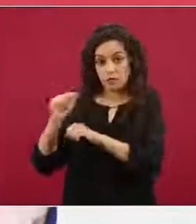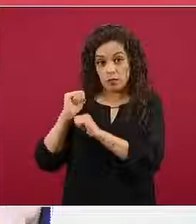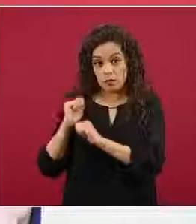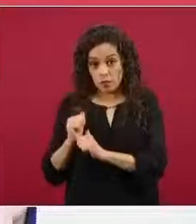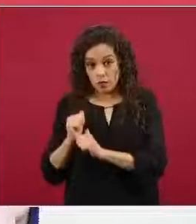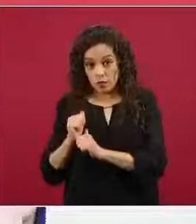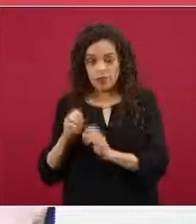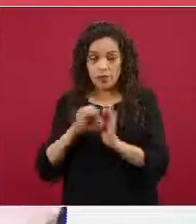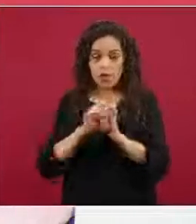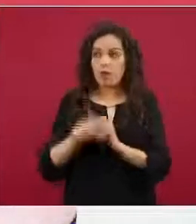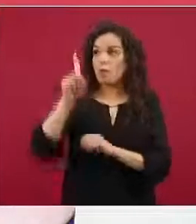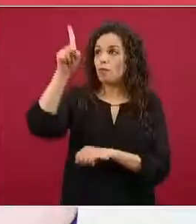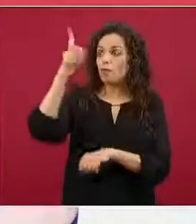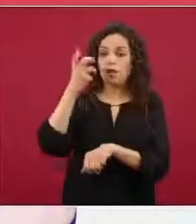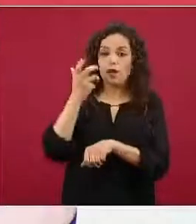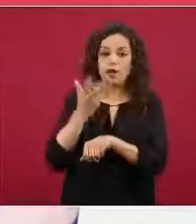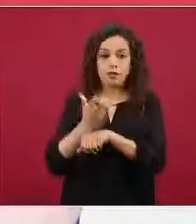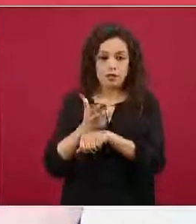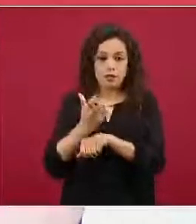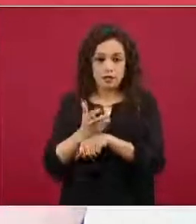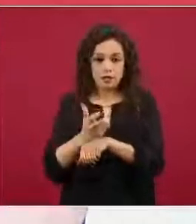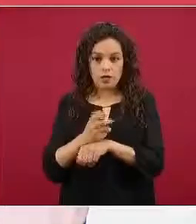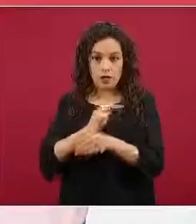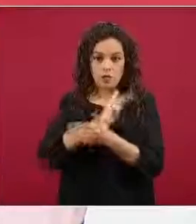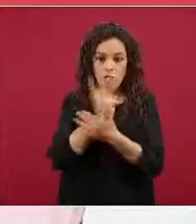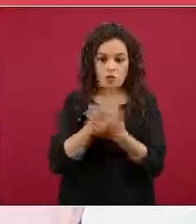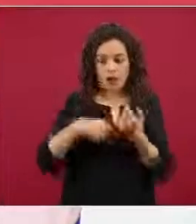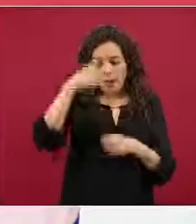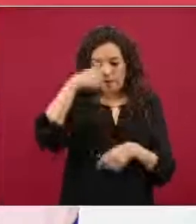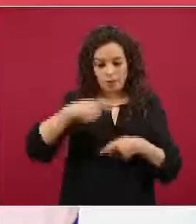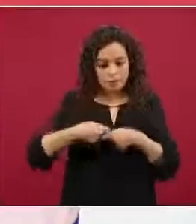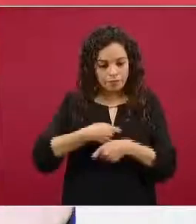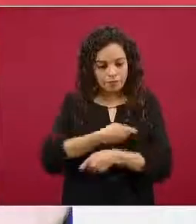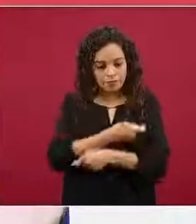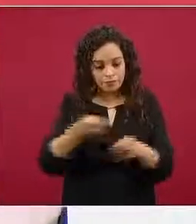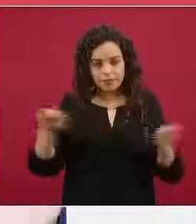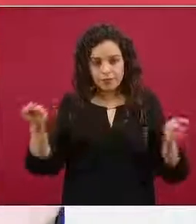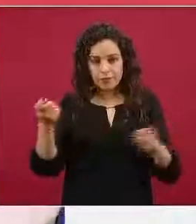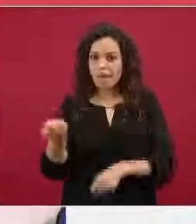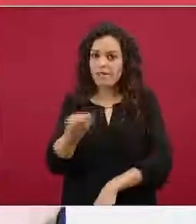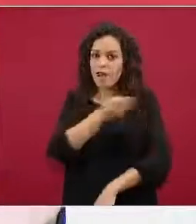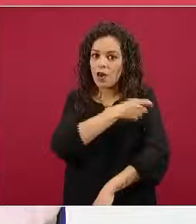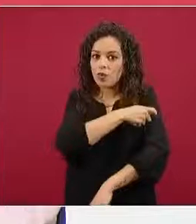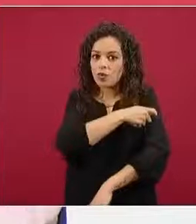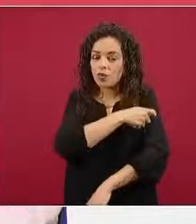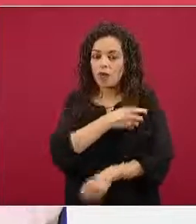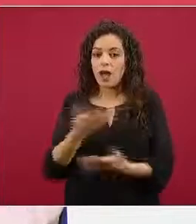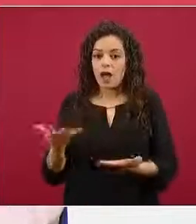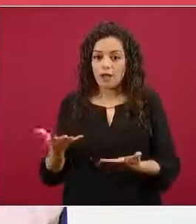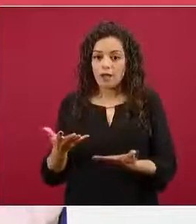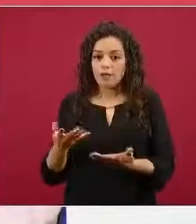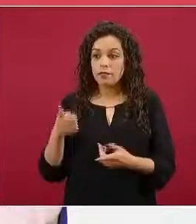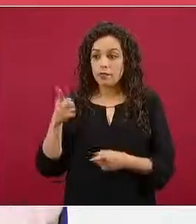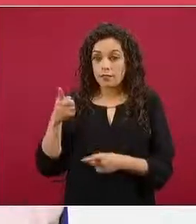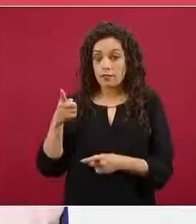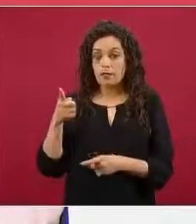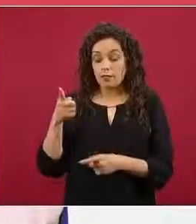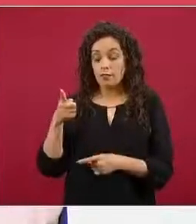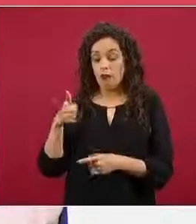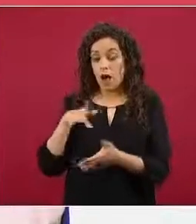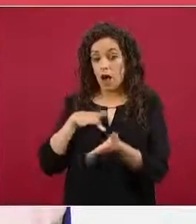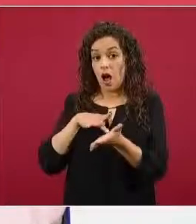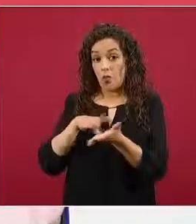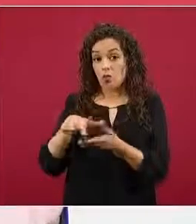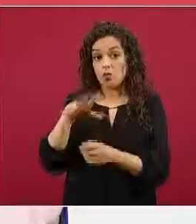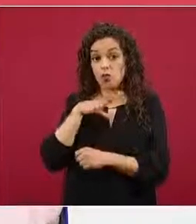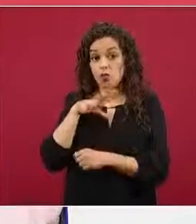el programa de distribución de la vacuna y de todo eso lo está haciendo con un apoyo muy